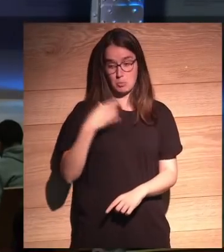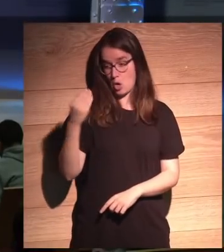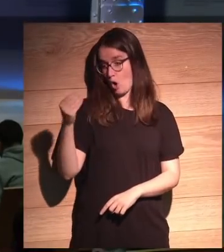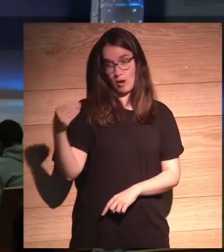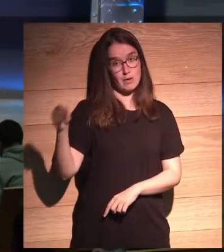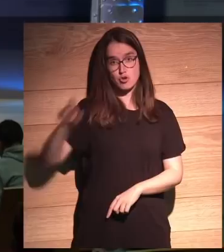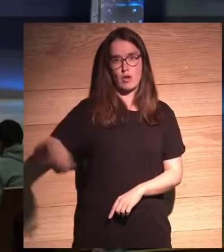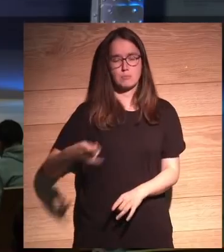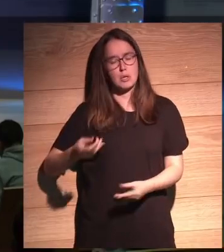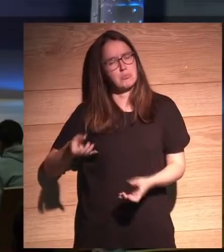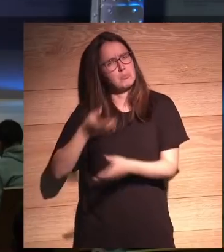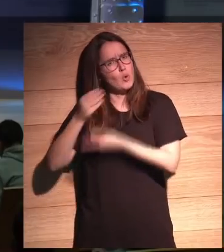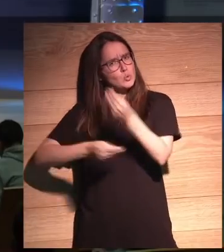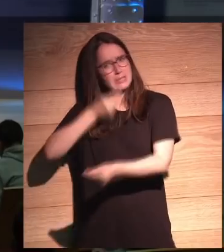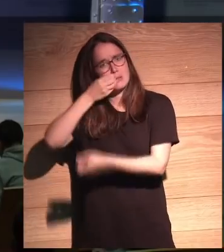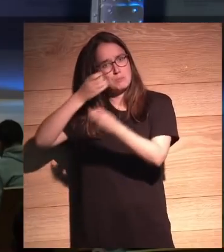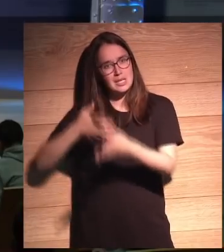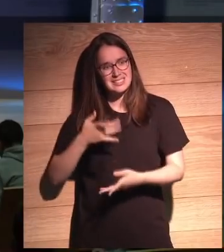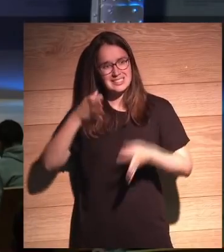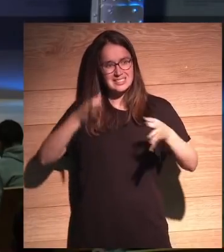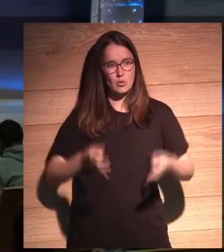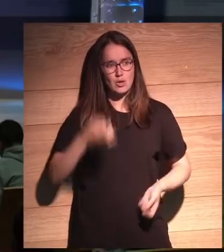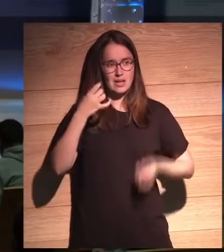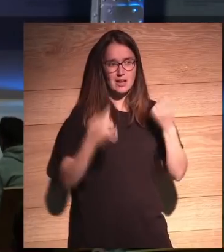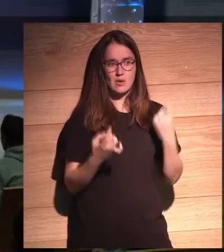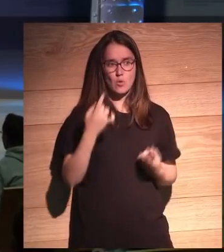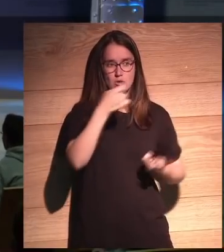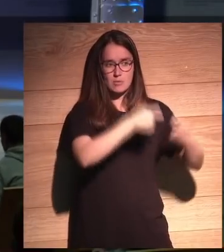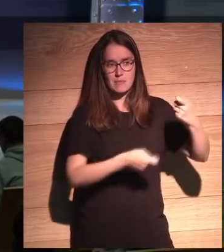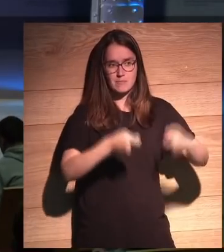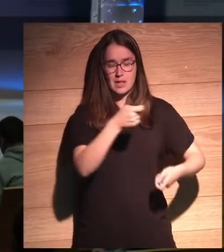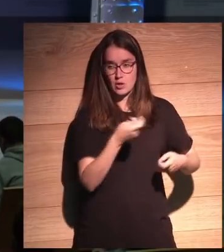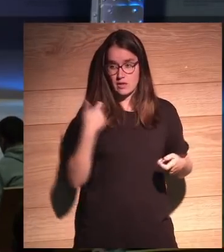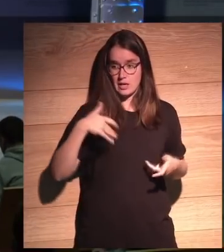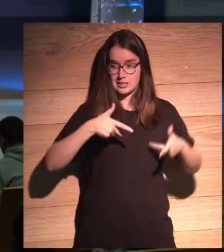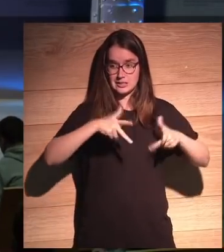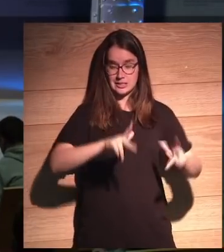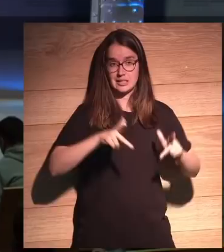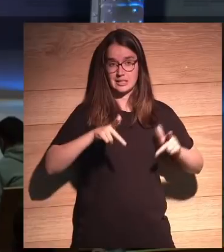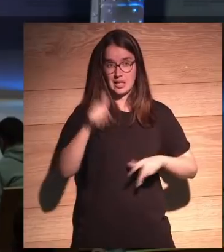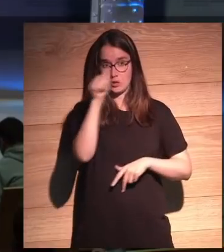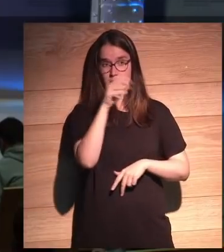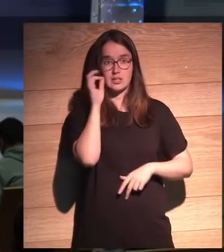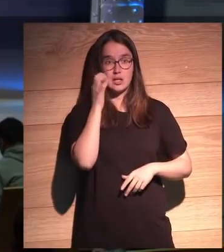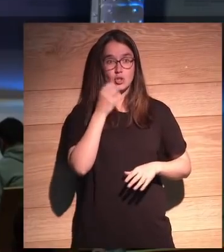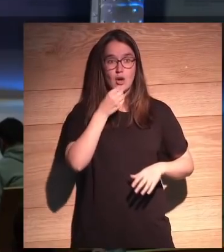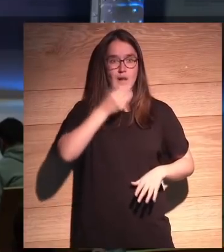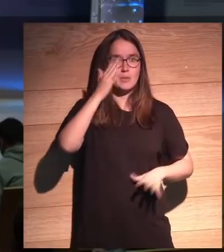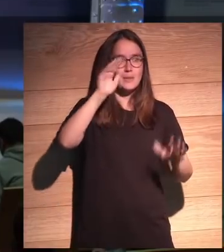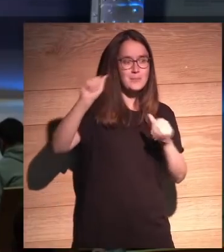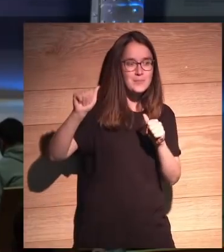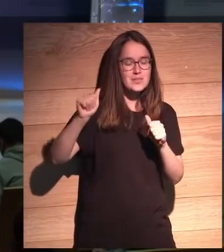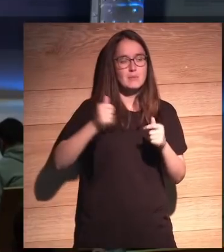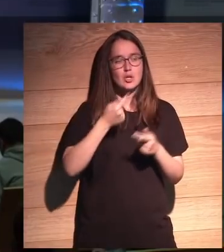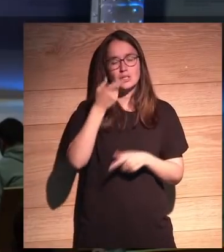jóvenes, bienvenidos. O sea, seguro que por aquí hay mecenas sentados y sentadas, luego espero poder saludaros, pero